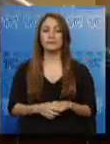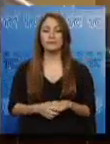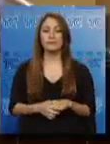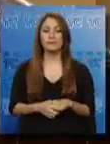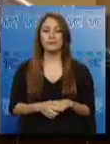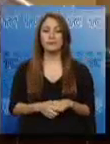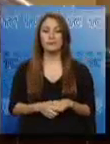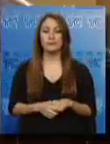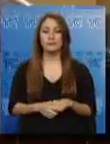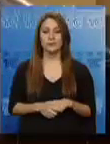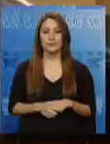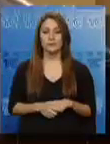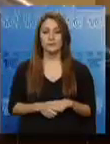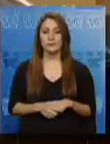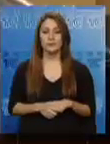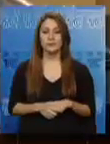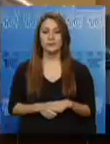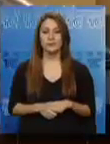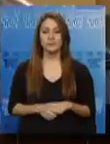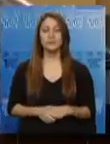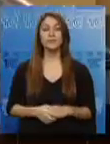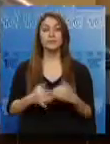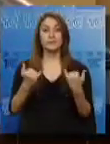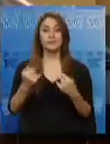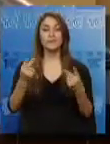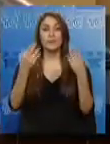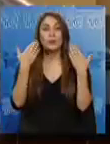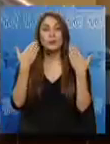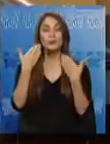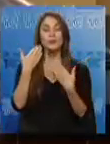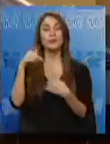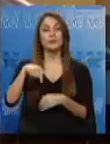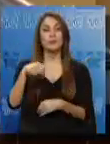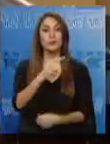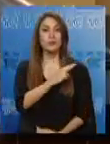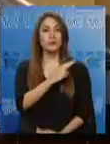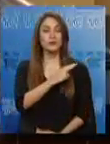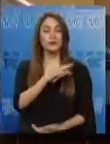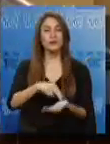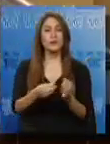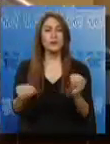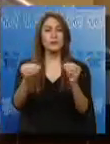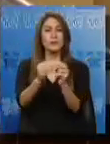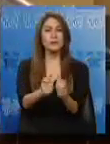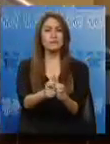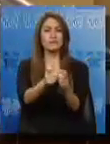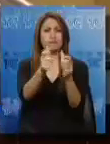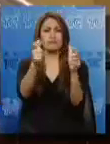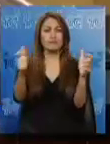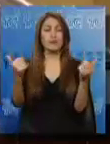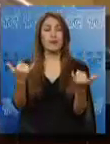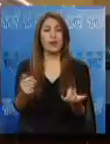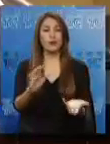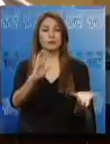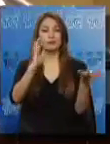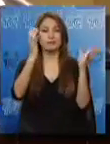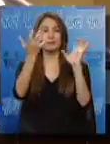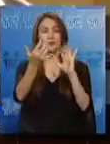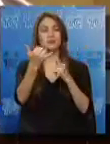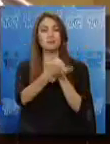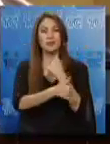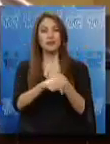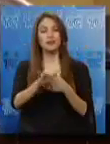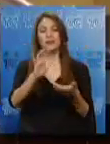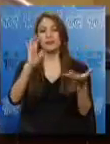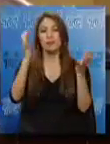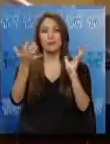Hablamos de la Universidad de Guayaquil, hablamos de la universidad más grande del país. La Universidad del Cambio implica el país del